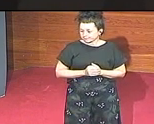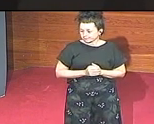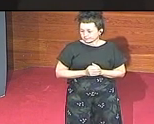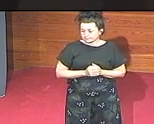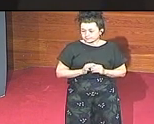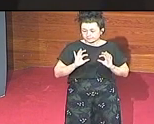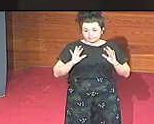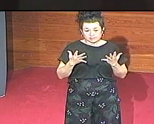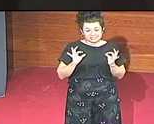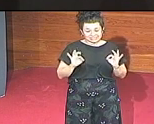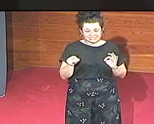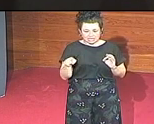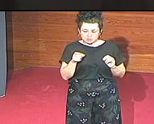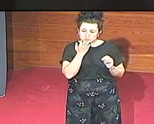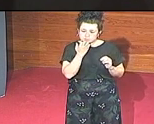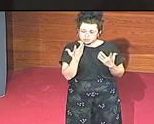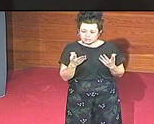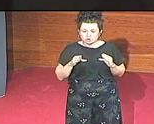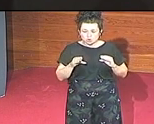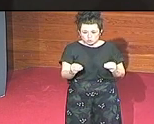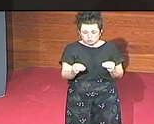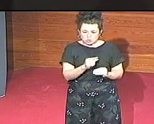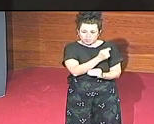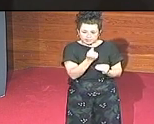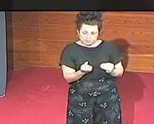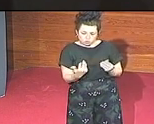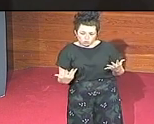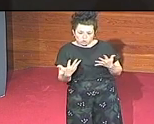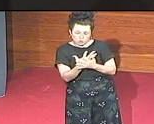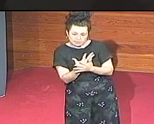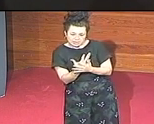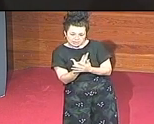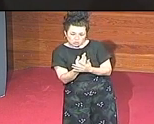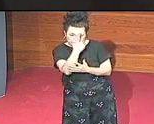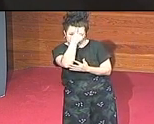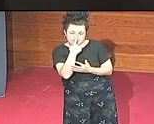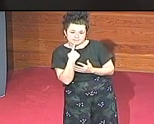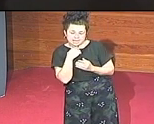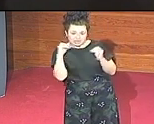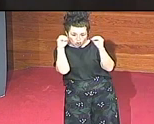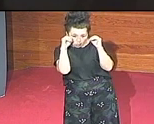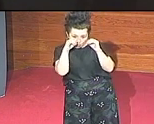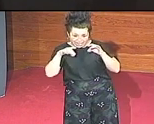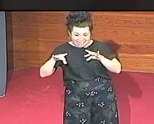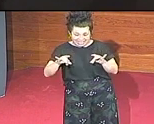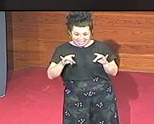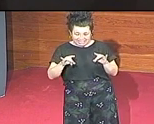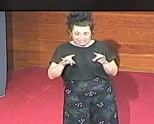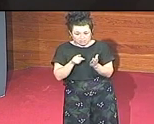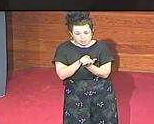ciento es aquí por ejemplo utiliza dibujos combinados con imágenes de google earth con los con los planos de los mapas de